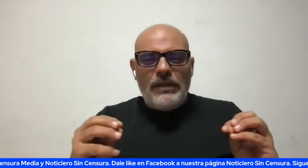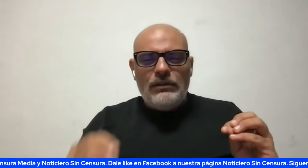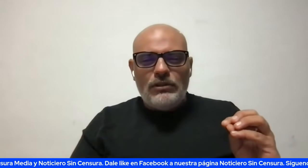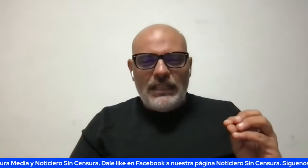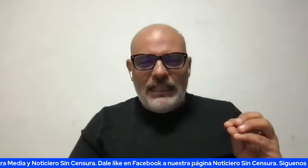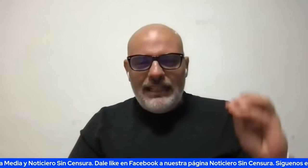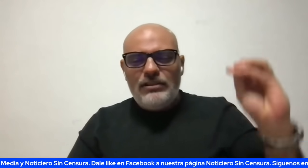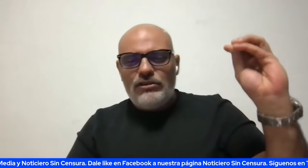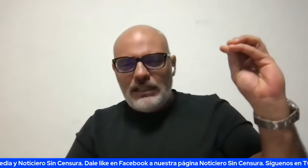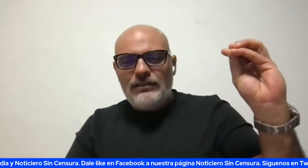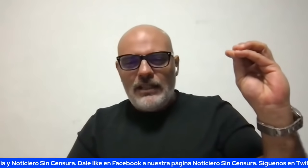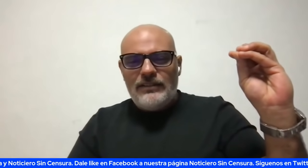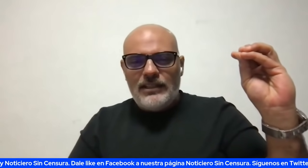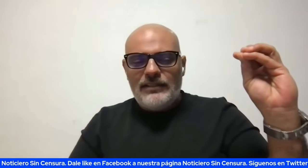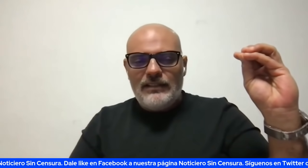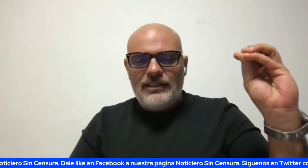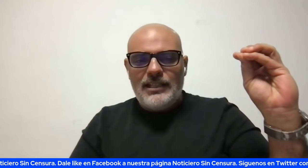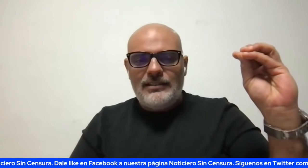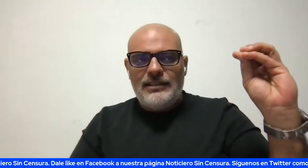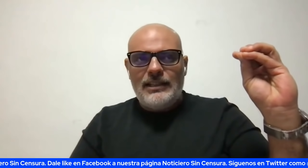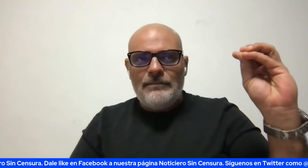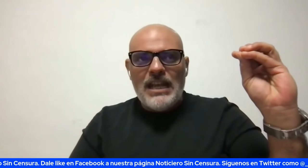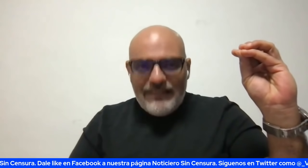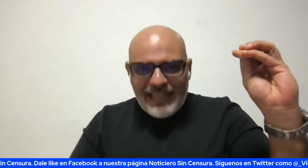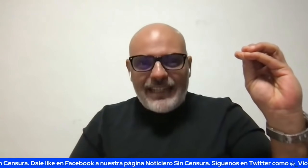que en este momento tener estas